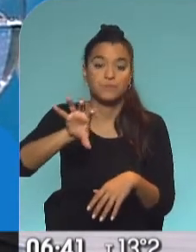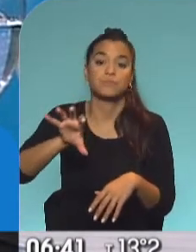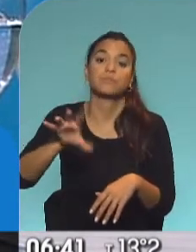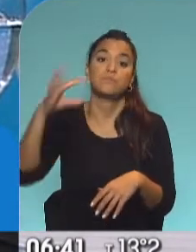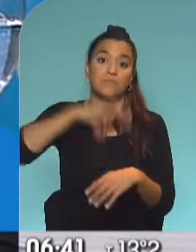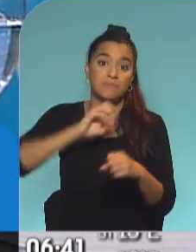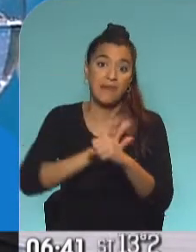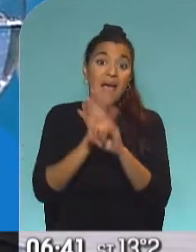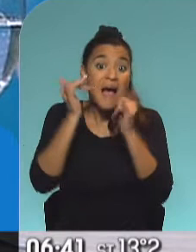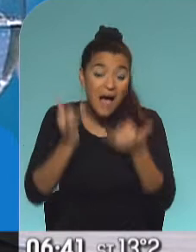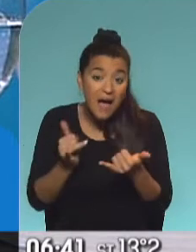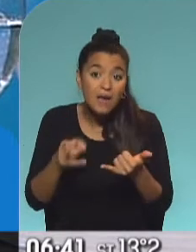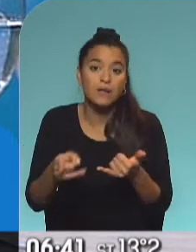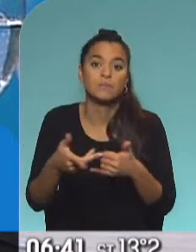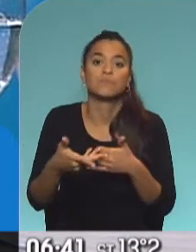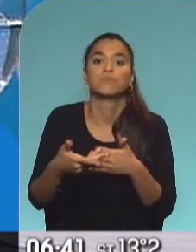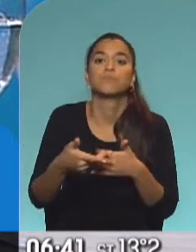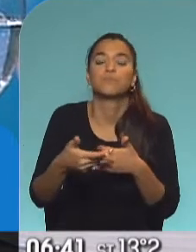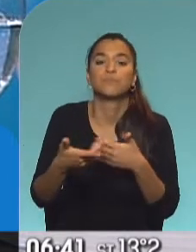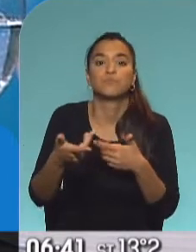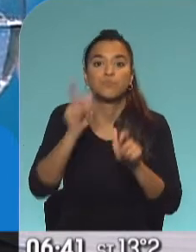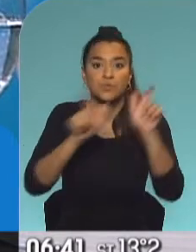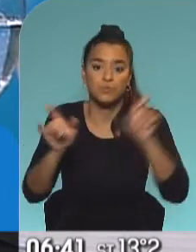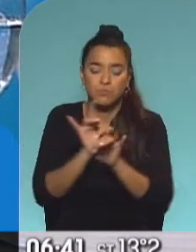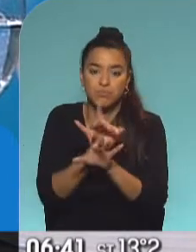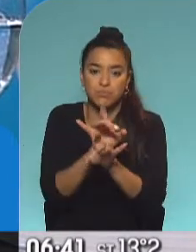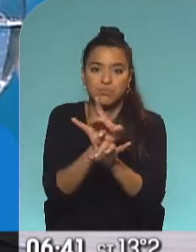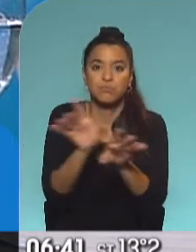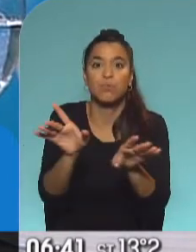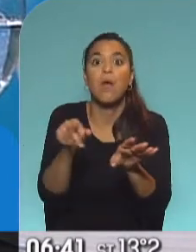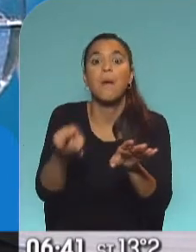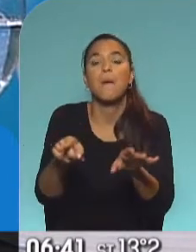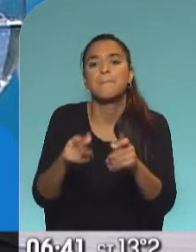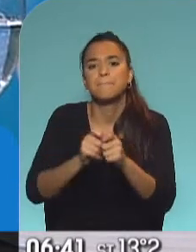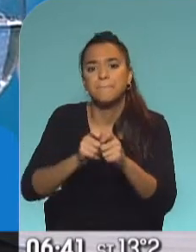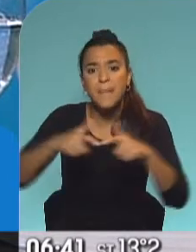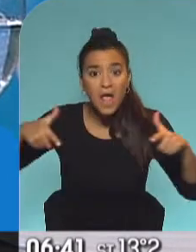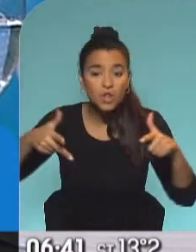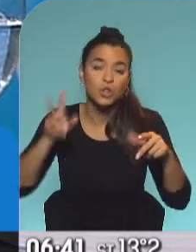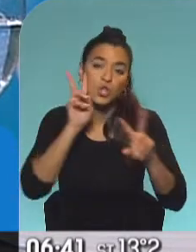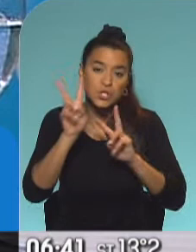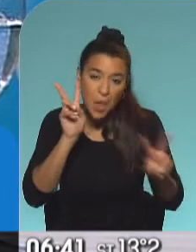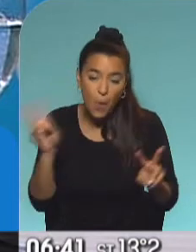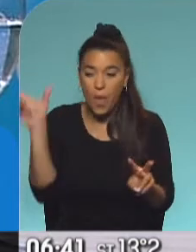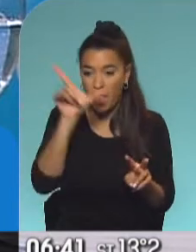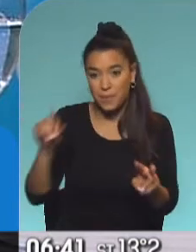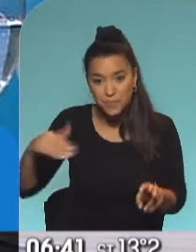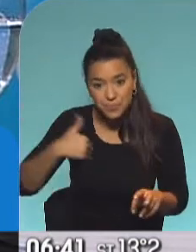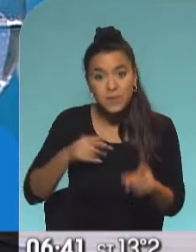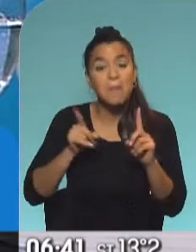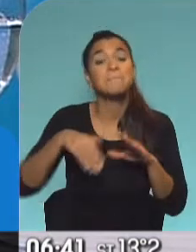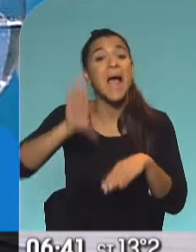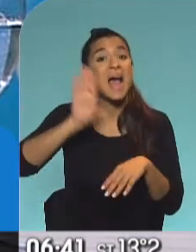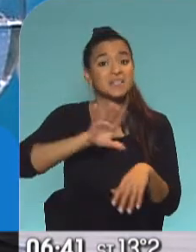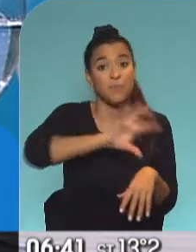confirmado la progresión de los casos es muy importante el aumento que se ve en todo el país y sobre todo en